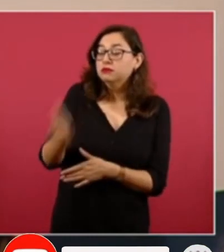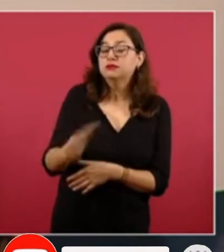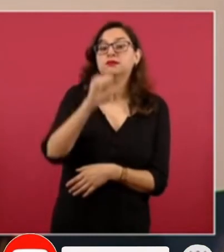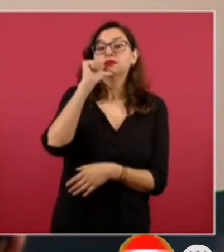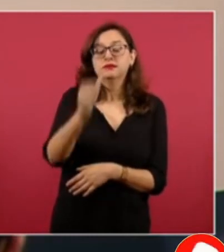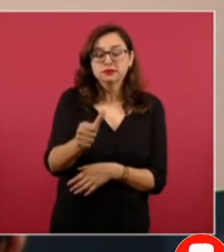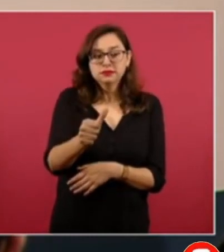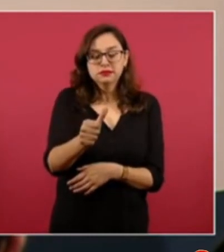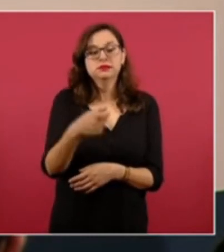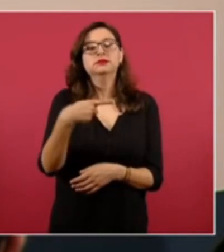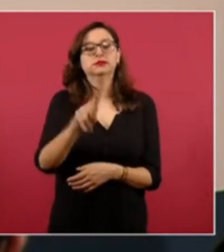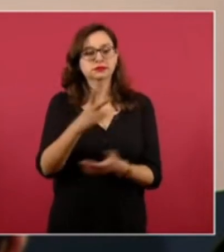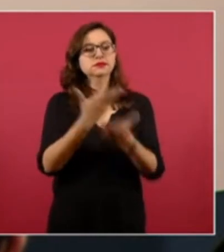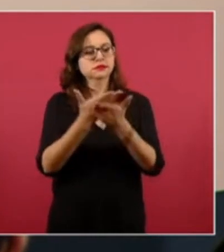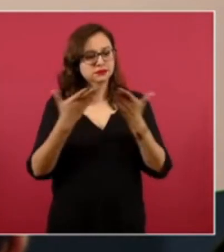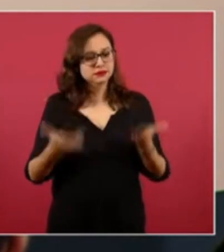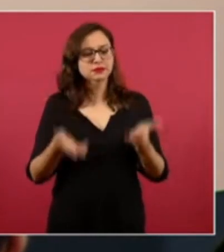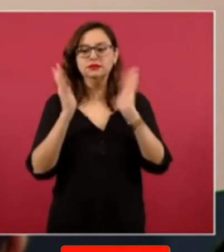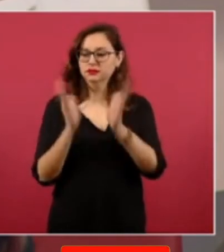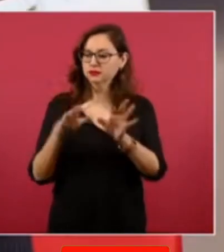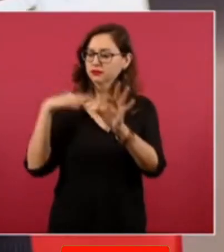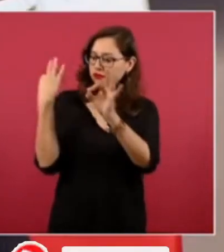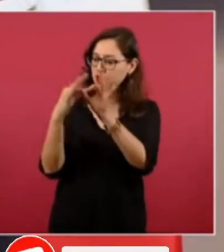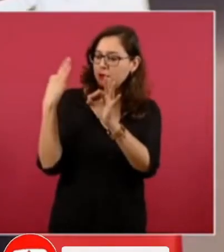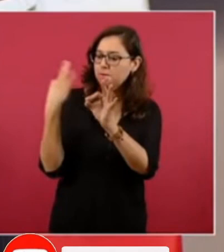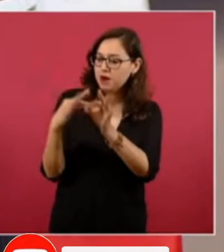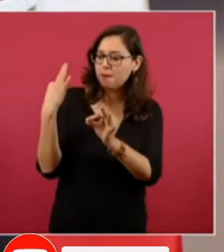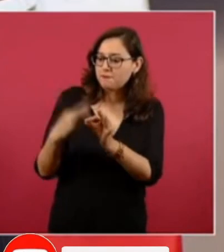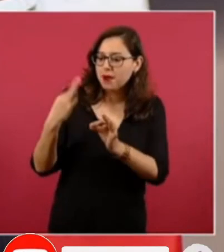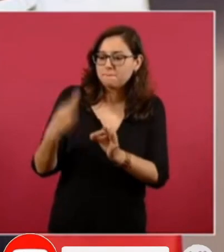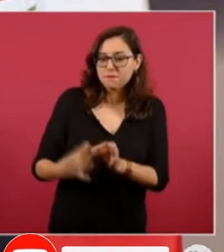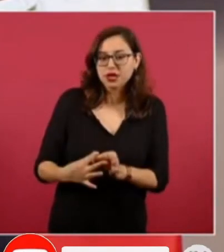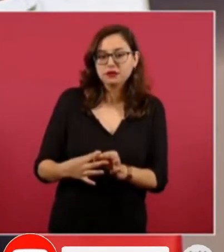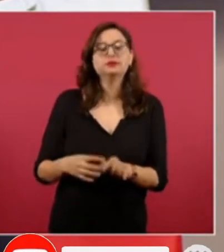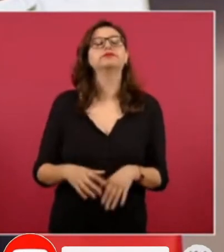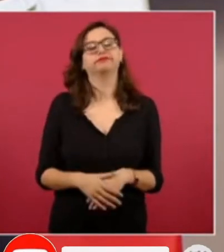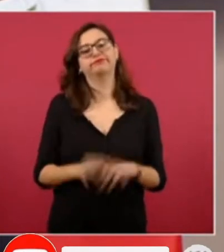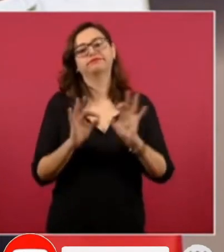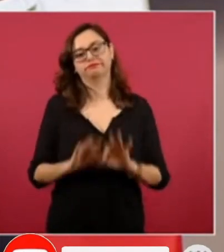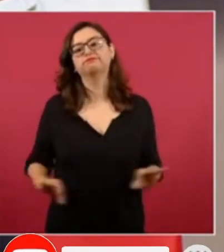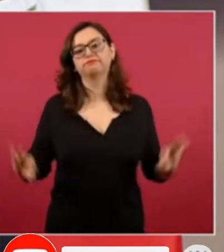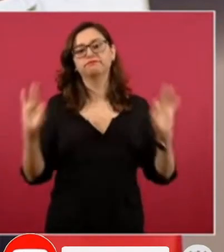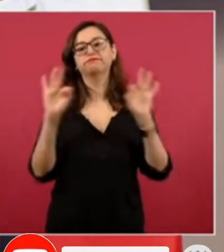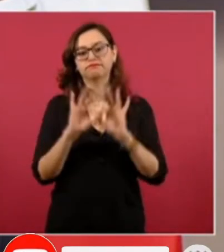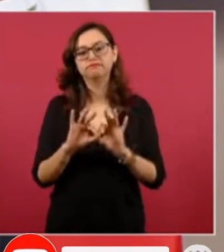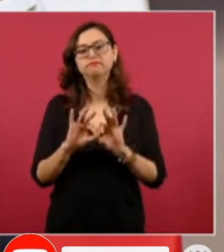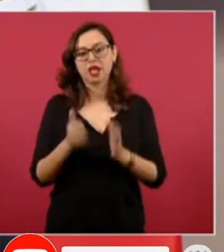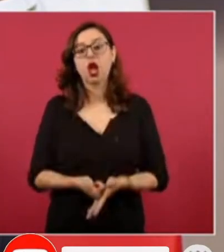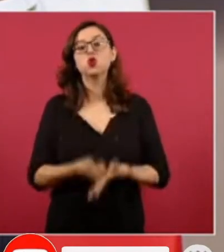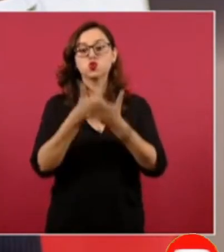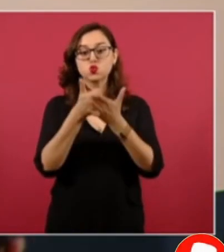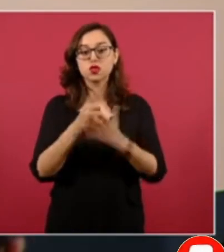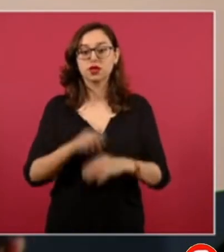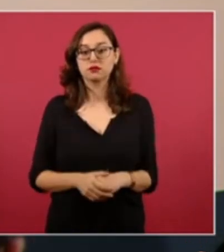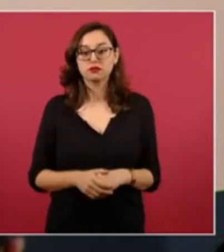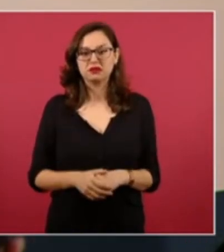y que ahora están contribuyendo. Eso es importante. No